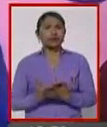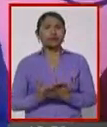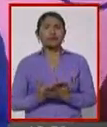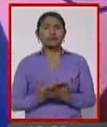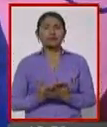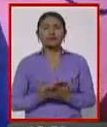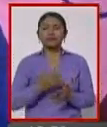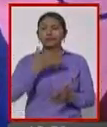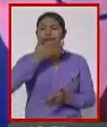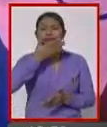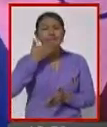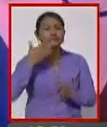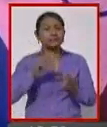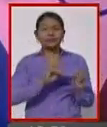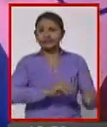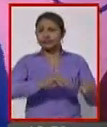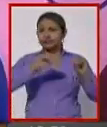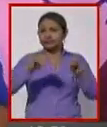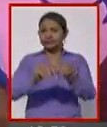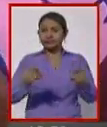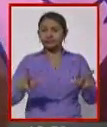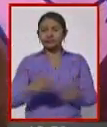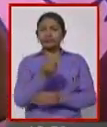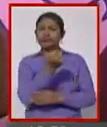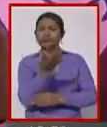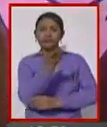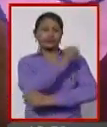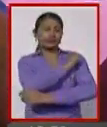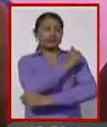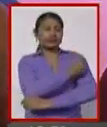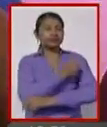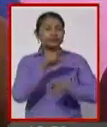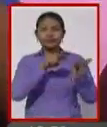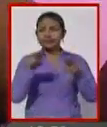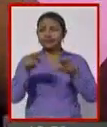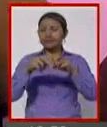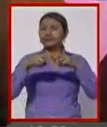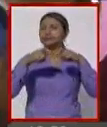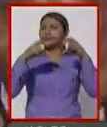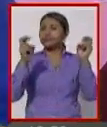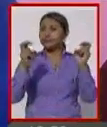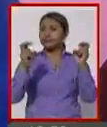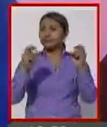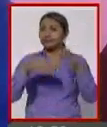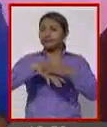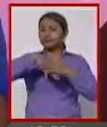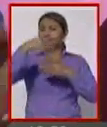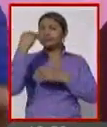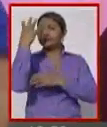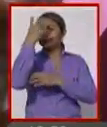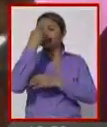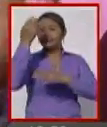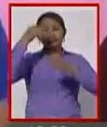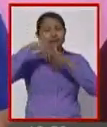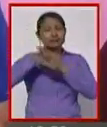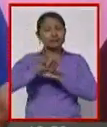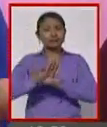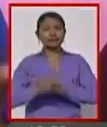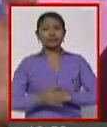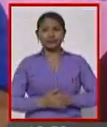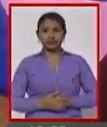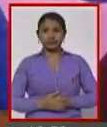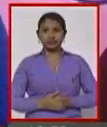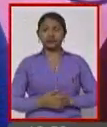las óptimas condiciones para trasladarnos. Cualquier autoridad que vaya a ver ese mercado, de afuera se ve bonito, pero entre adentro,